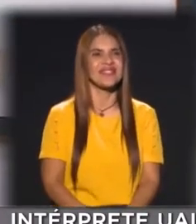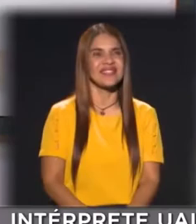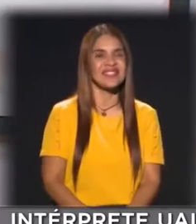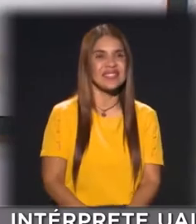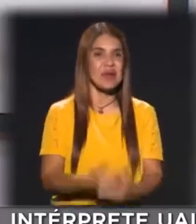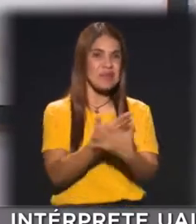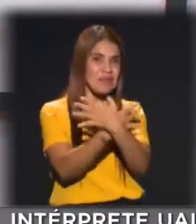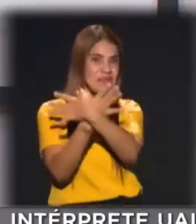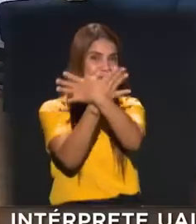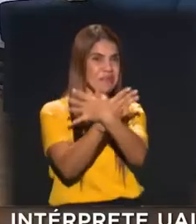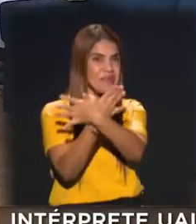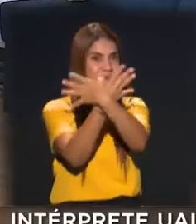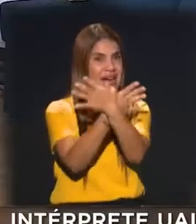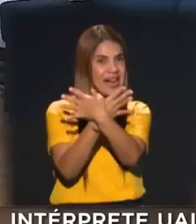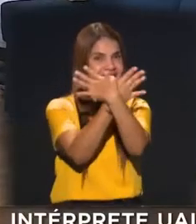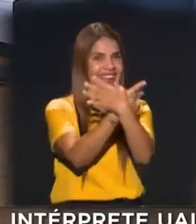Mariposa.